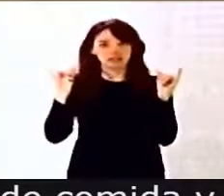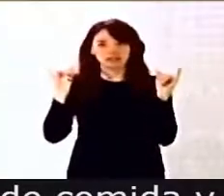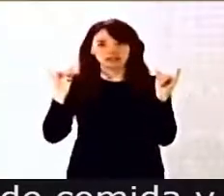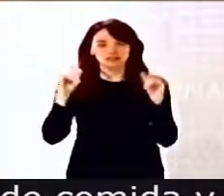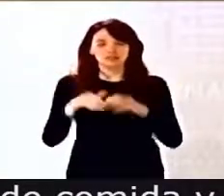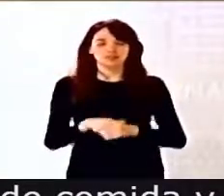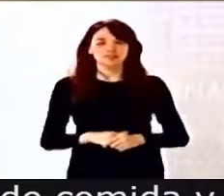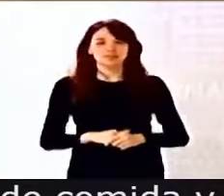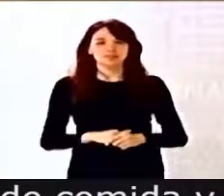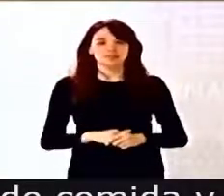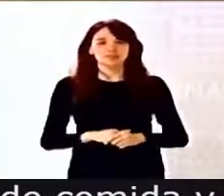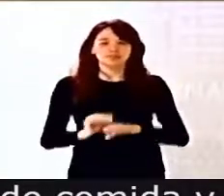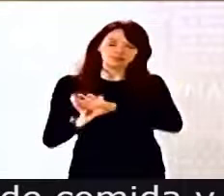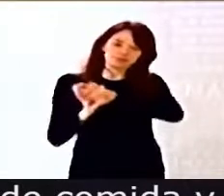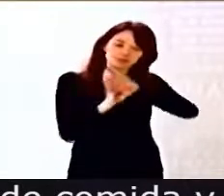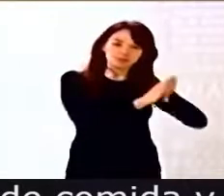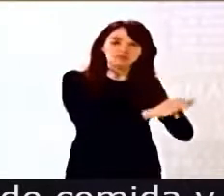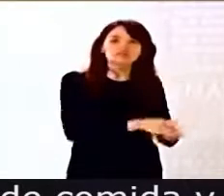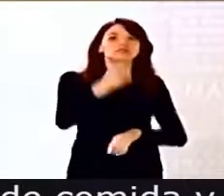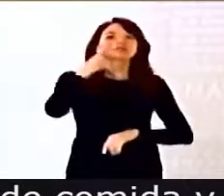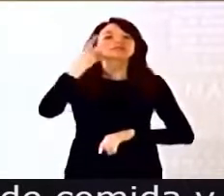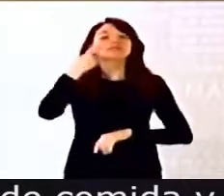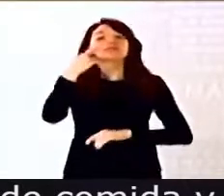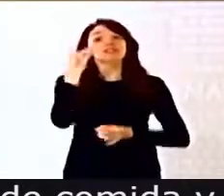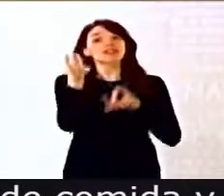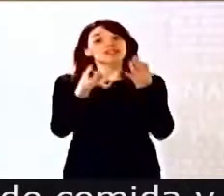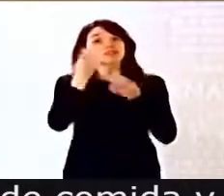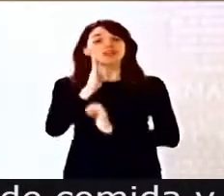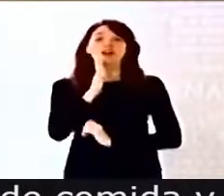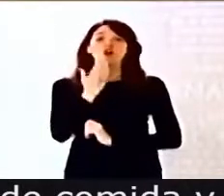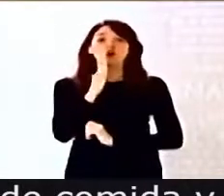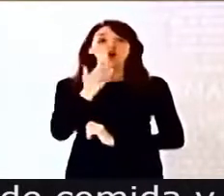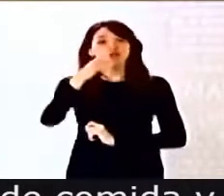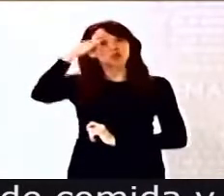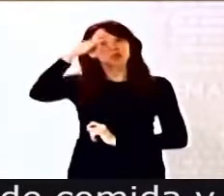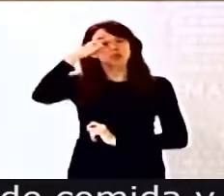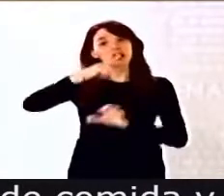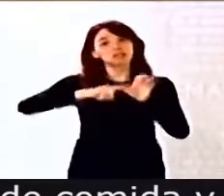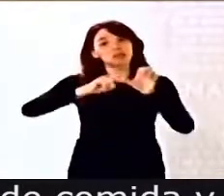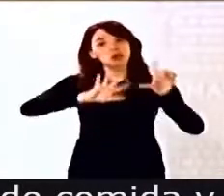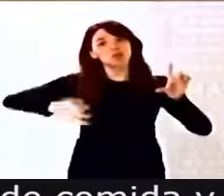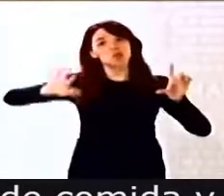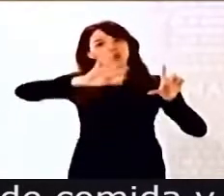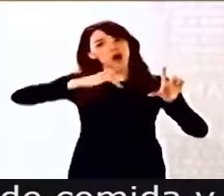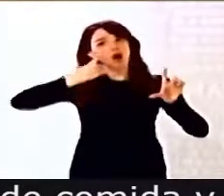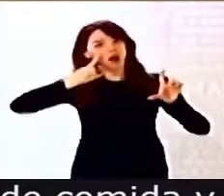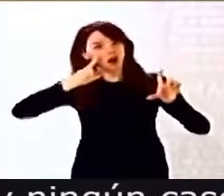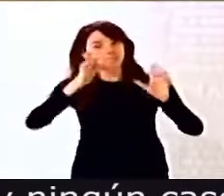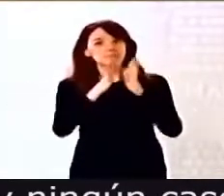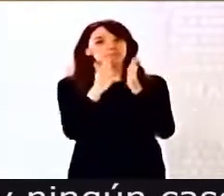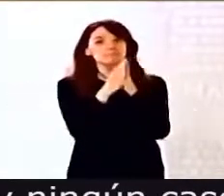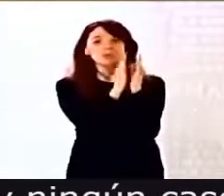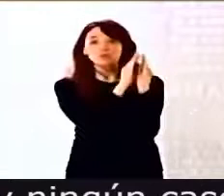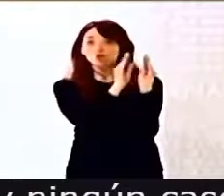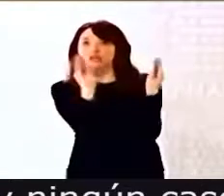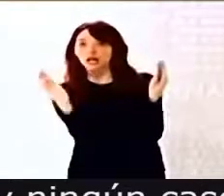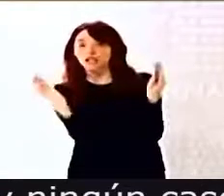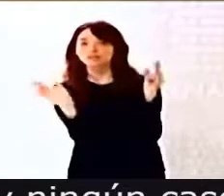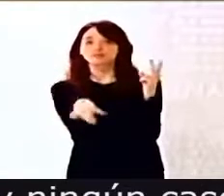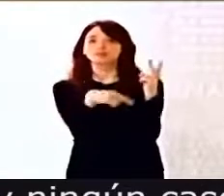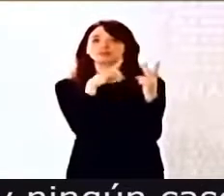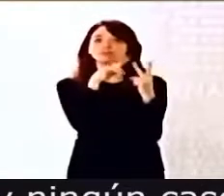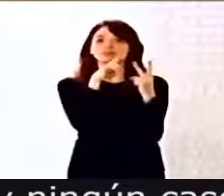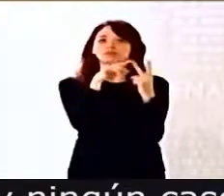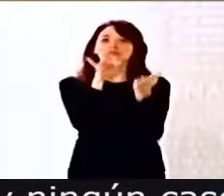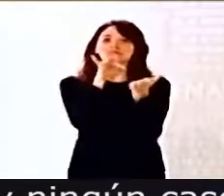abrir las actividades culturales y de ocio de nuestra comunidad autónoma, las bibliotecas, los actos